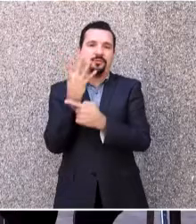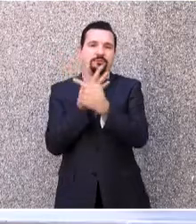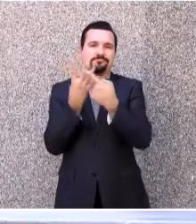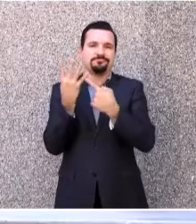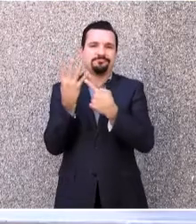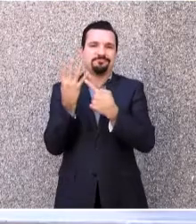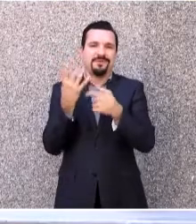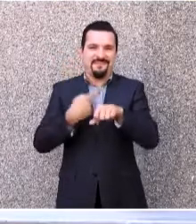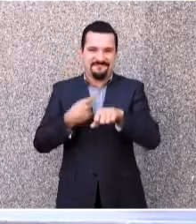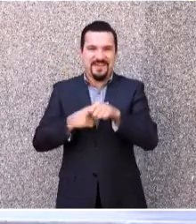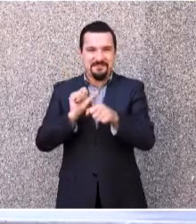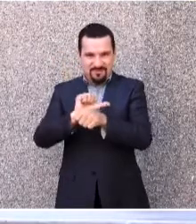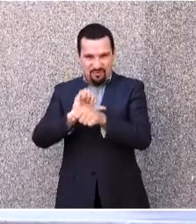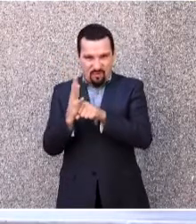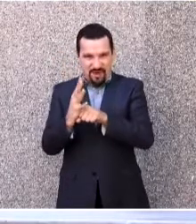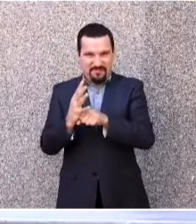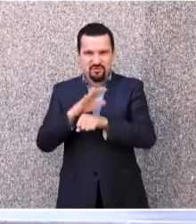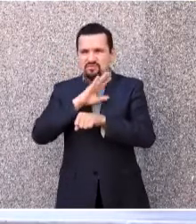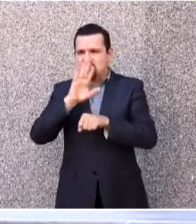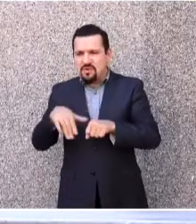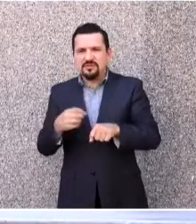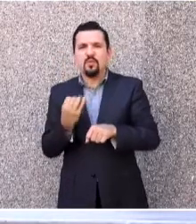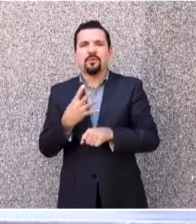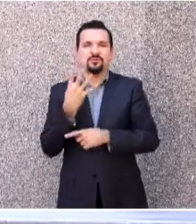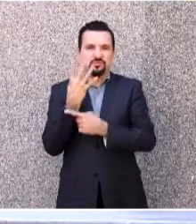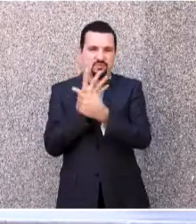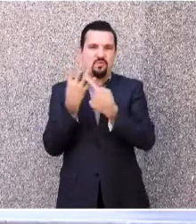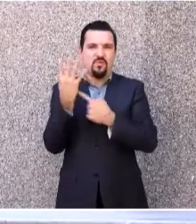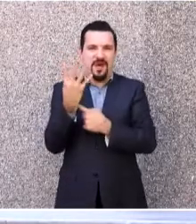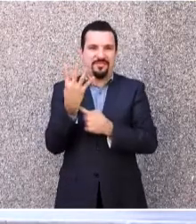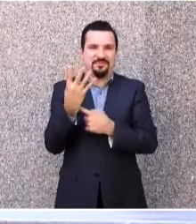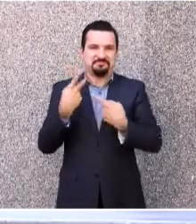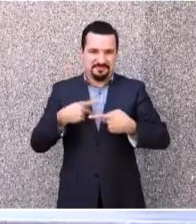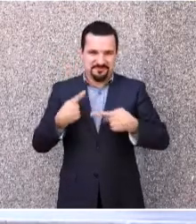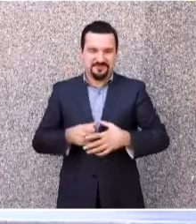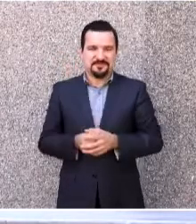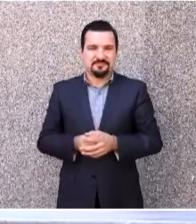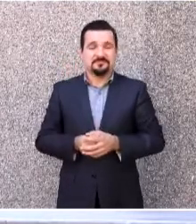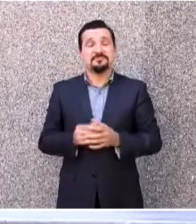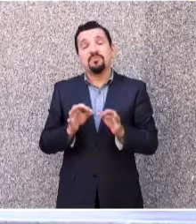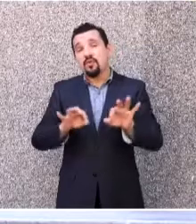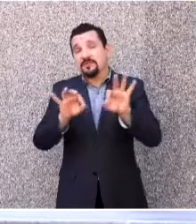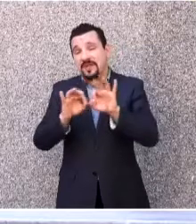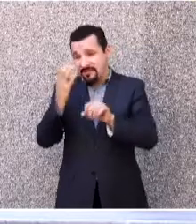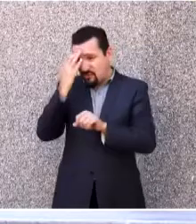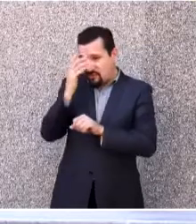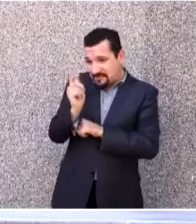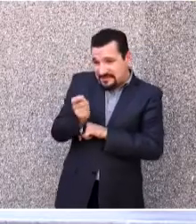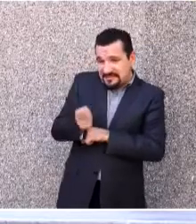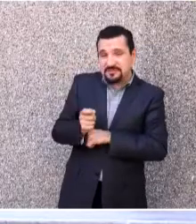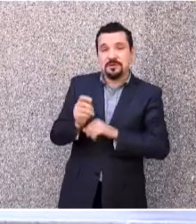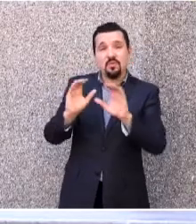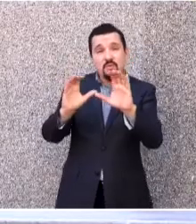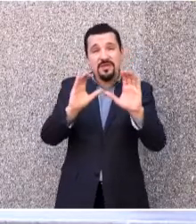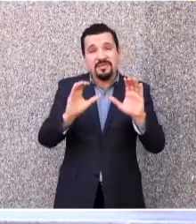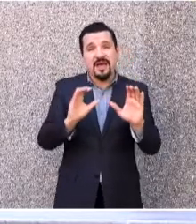367 casos. Muy importante también para que nos cuidemos y la población más